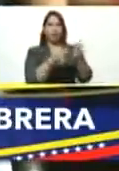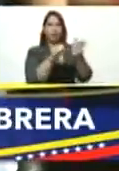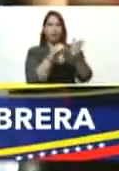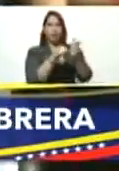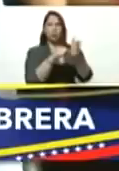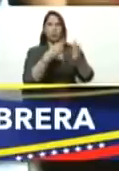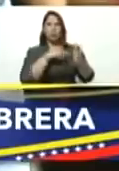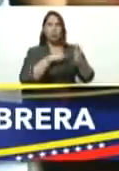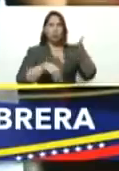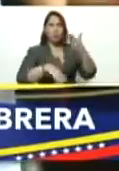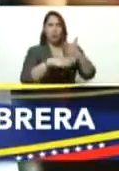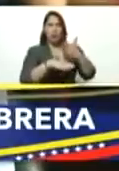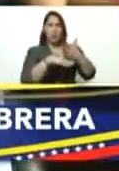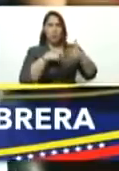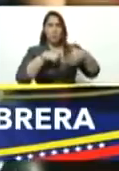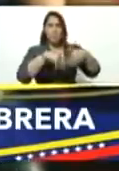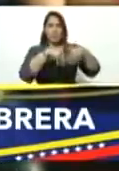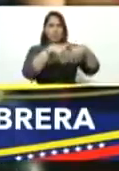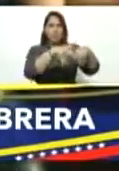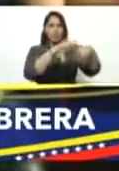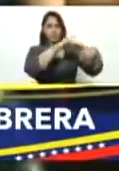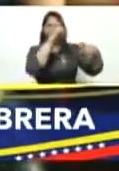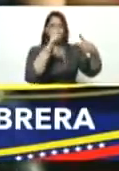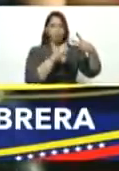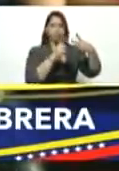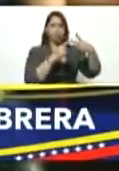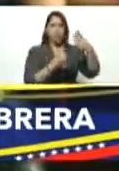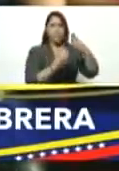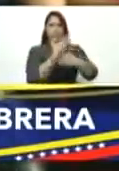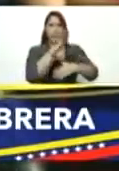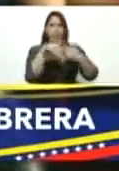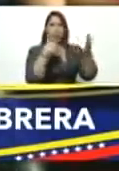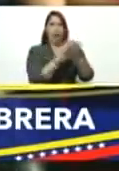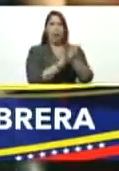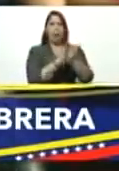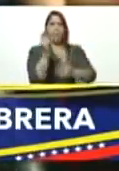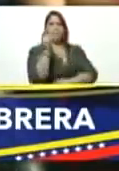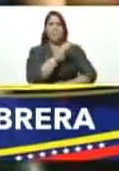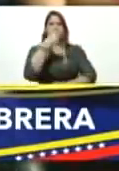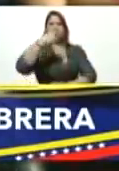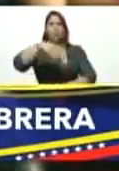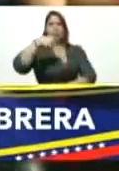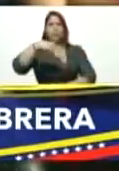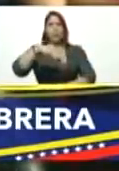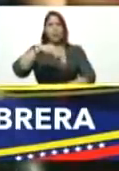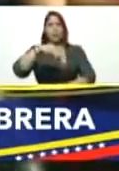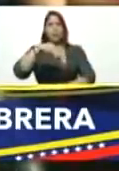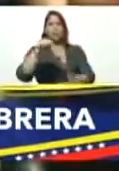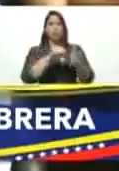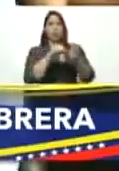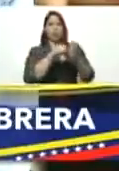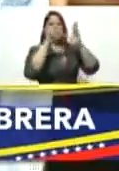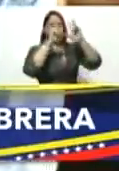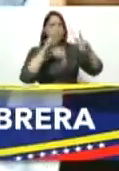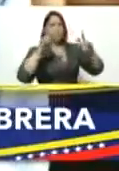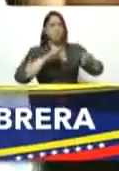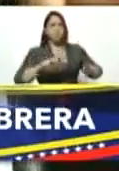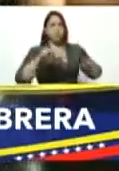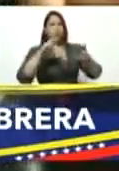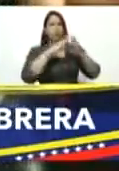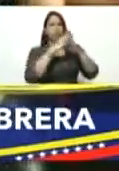y una segunda fase que de mayo hasta el mes de noviembre donde revisaremos todo lo que